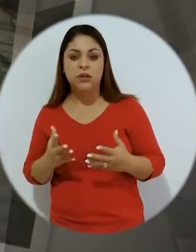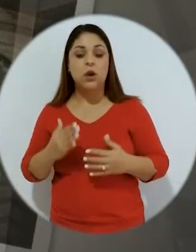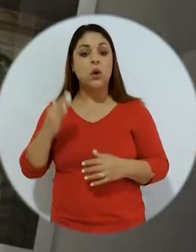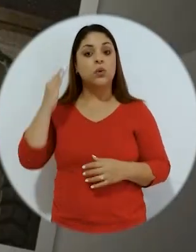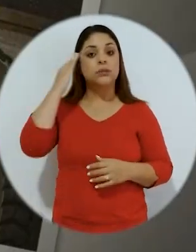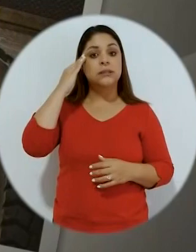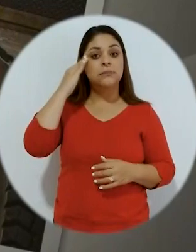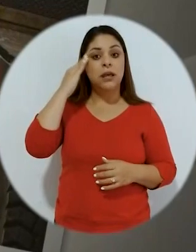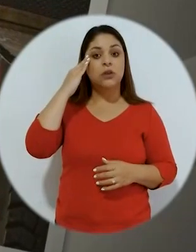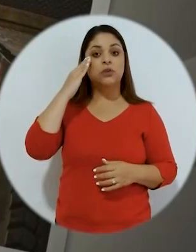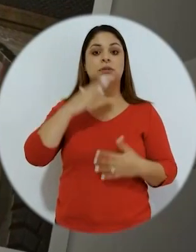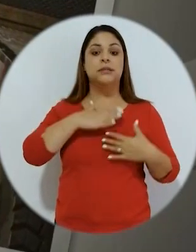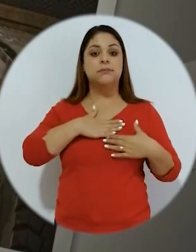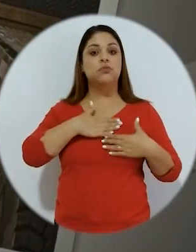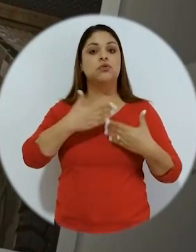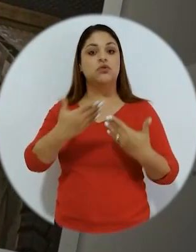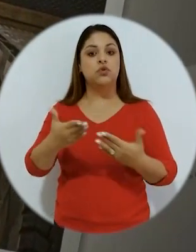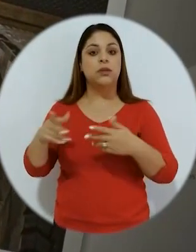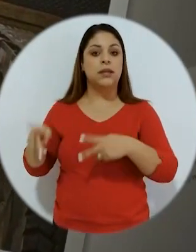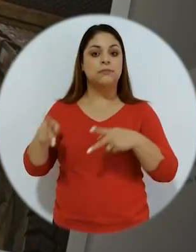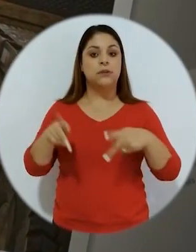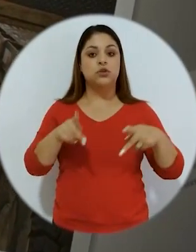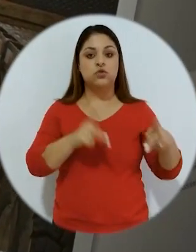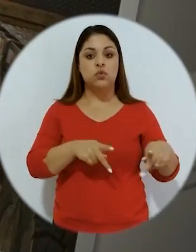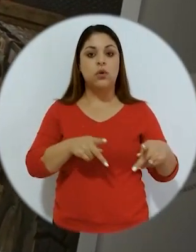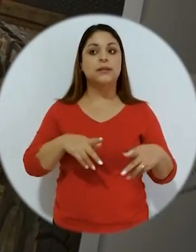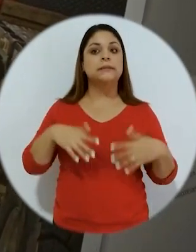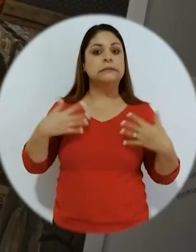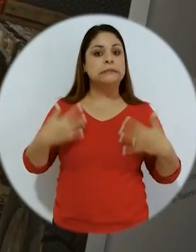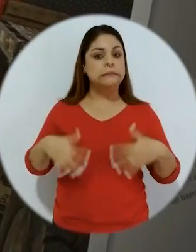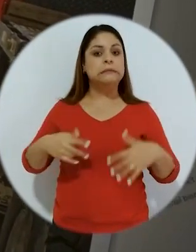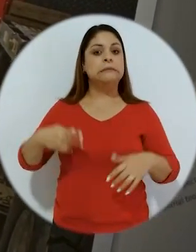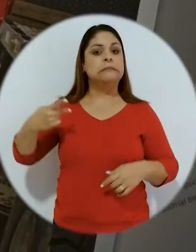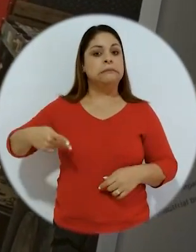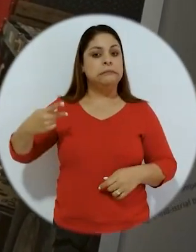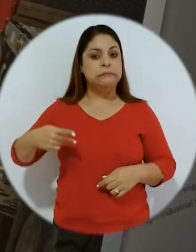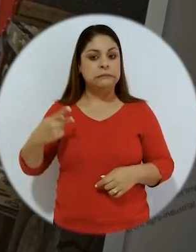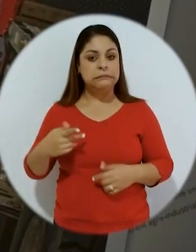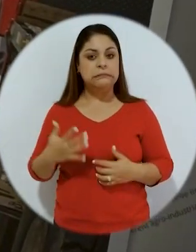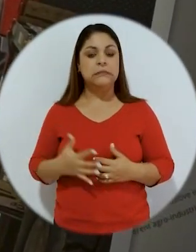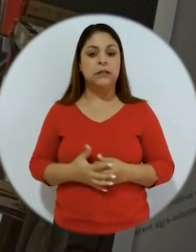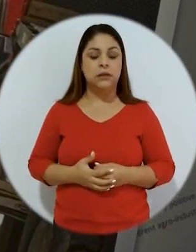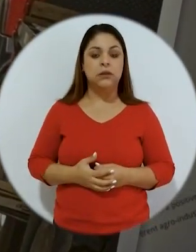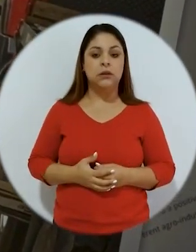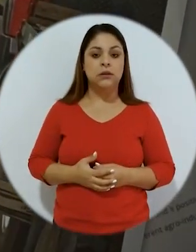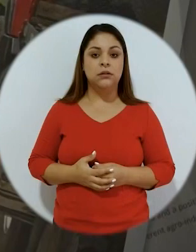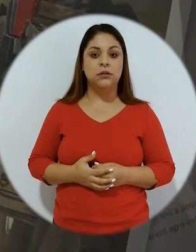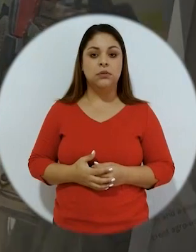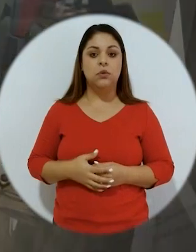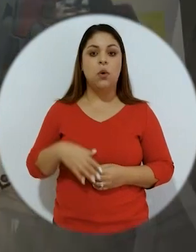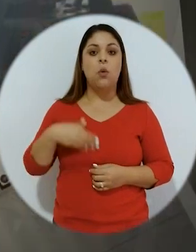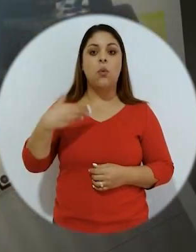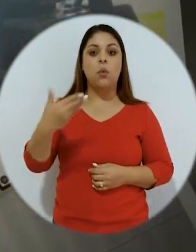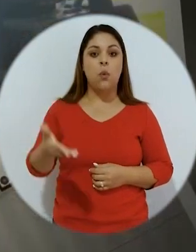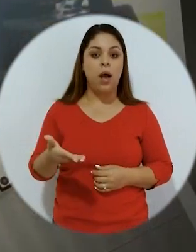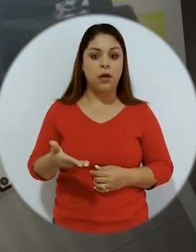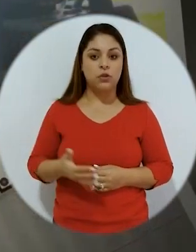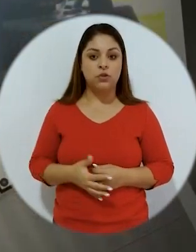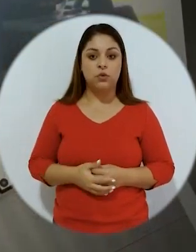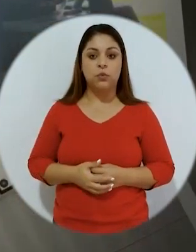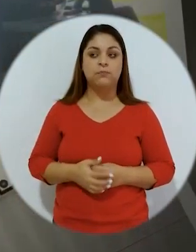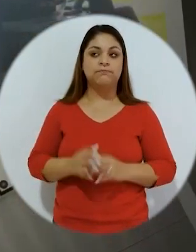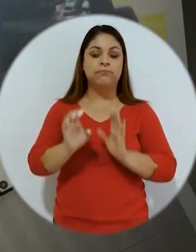con el conocimiento y la disposición de las personas a arriesgar a la hora de emprender,